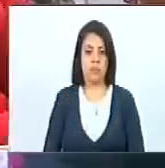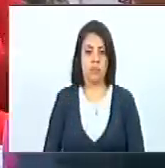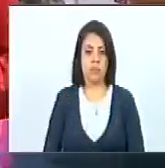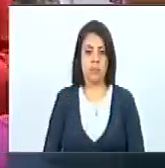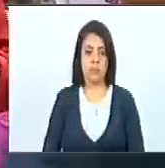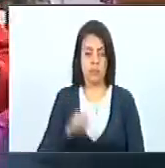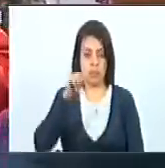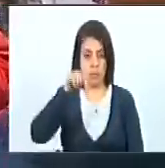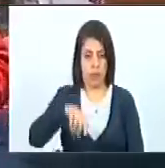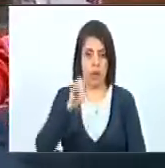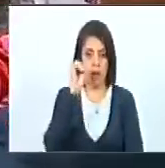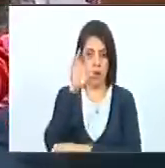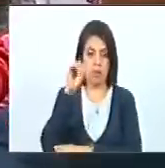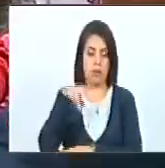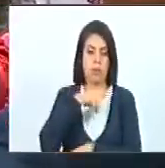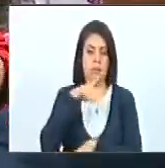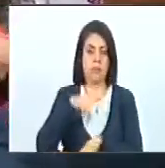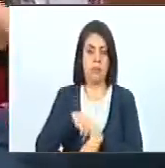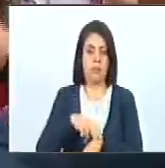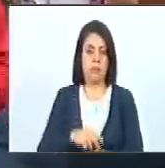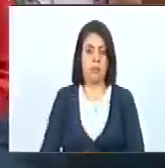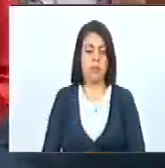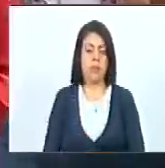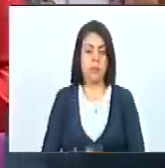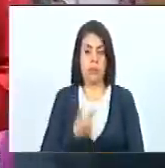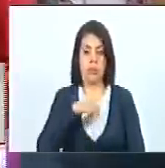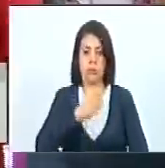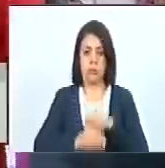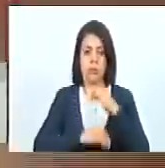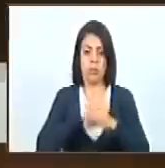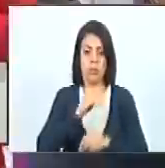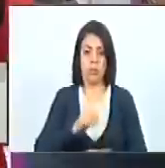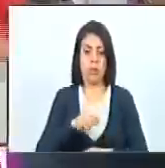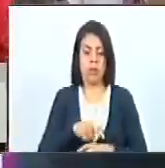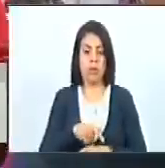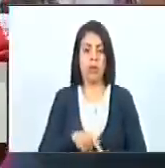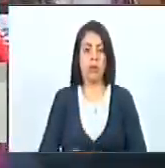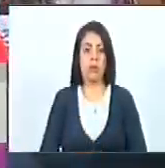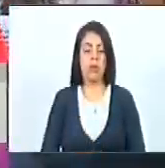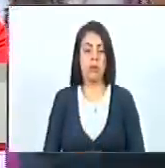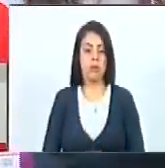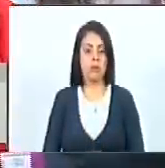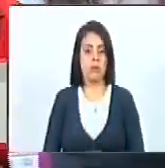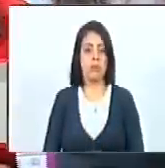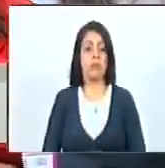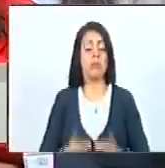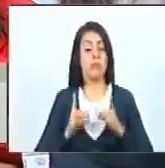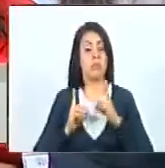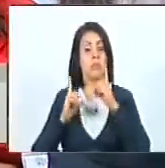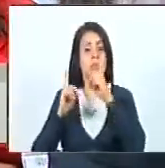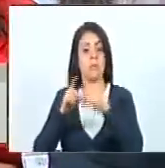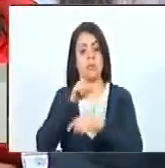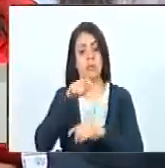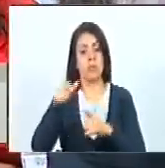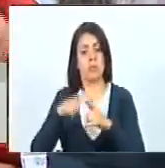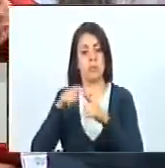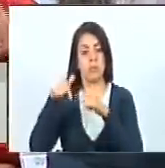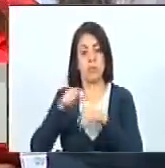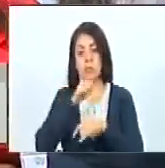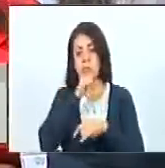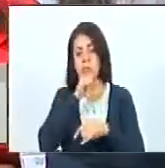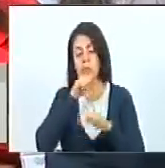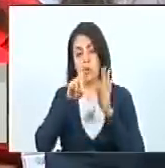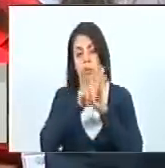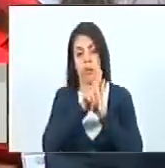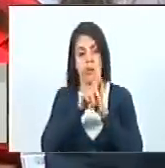desde esta Asamblea Nacional hemos hecho en la dignificación de las personas adultas mayores la